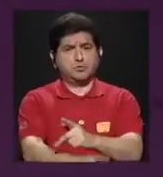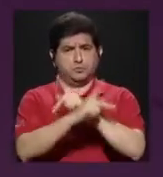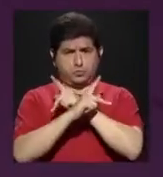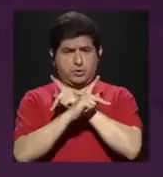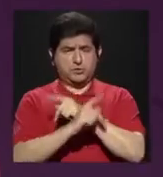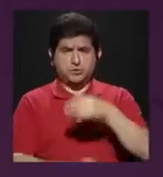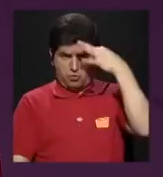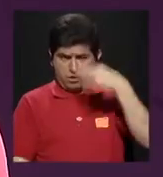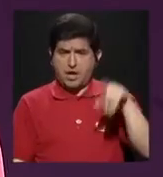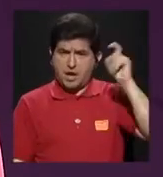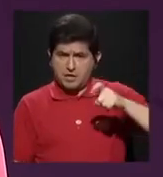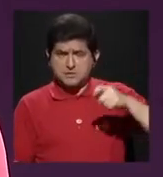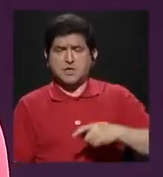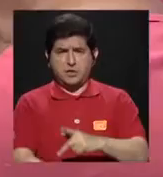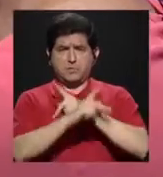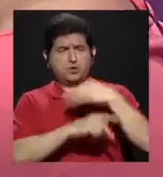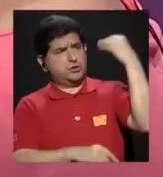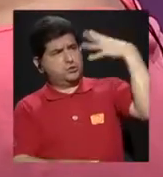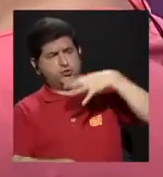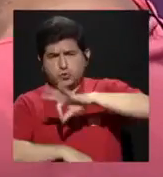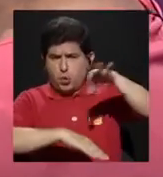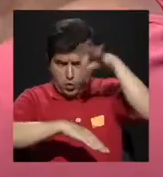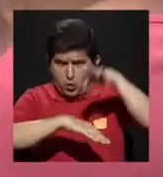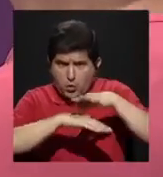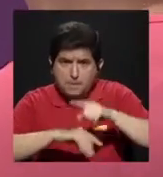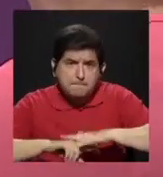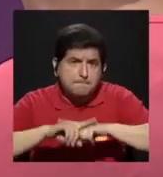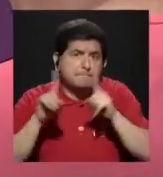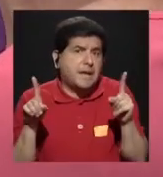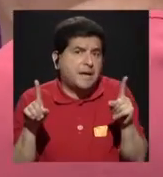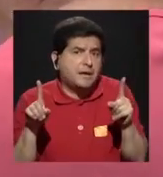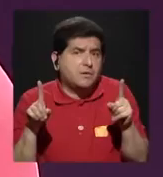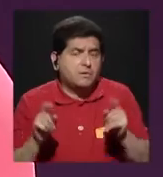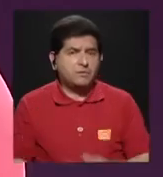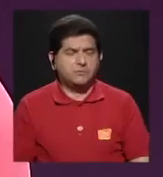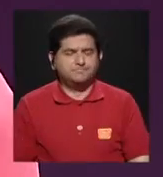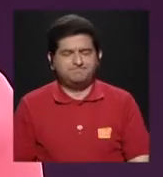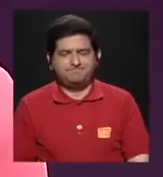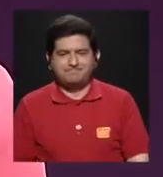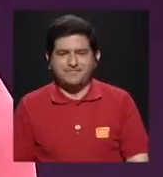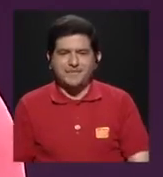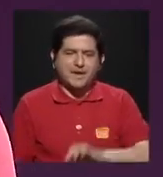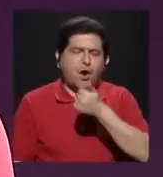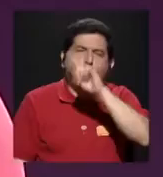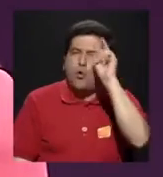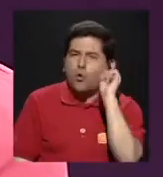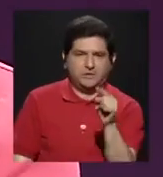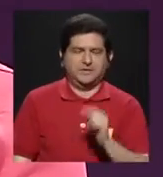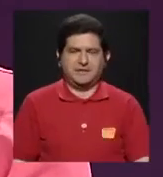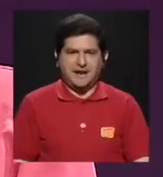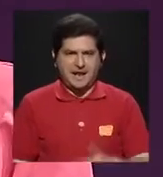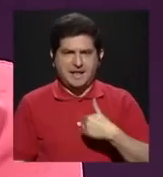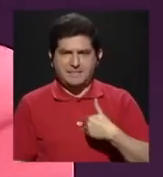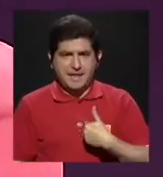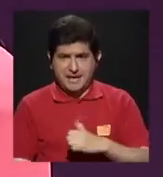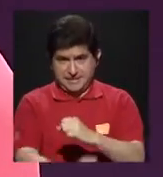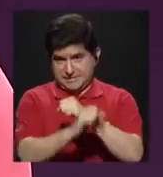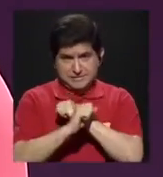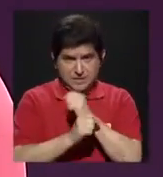consideran que hay que protegerse del sol y de los bichitos y toda la cosa, pero a ver, otra pregunta, ¿tienen ustedes algún tipo de